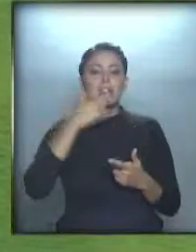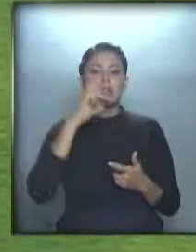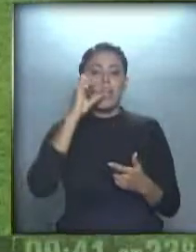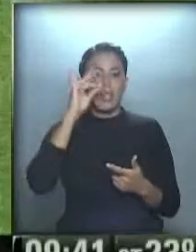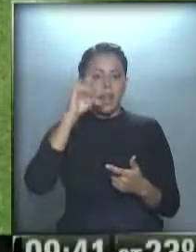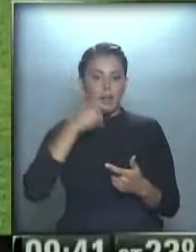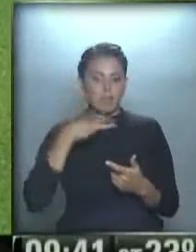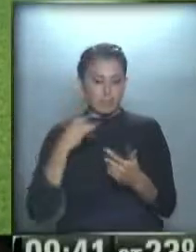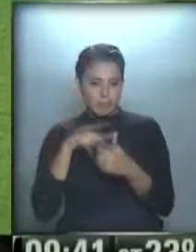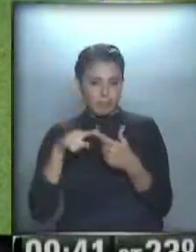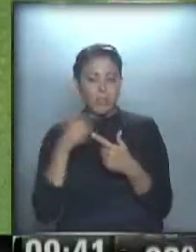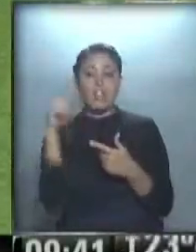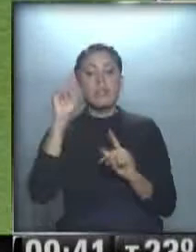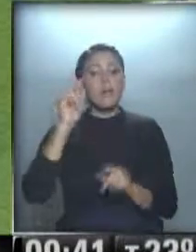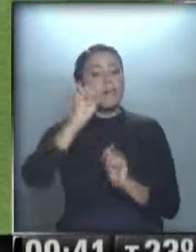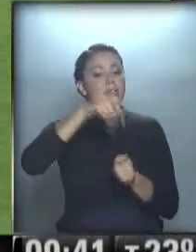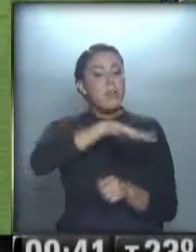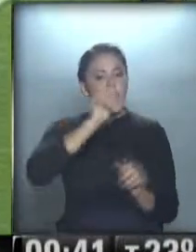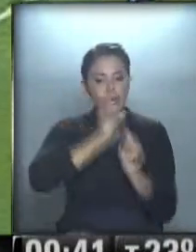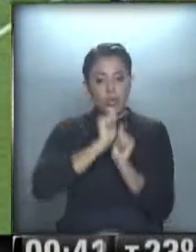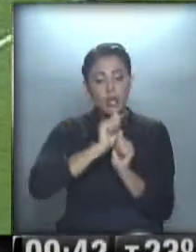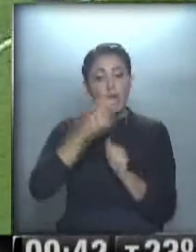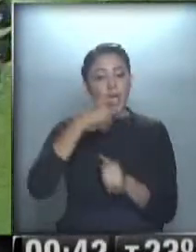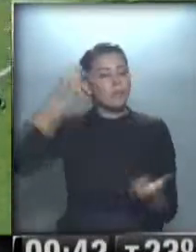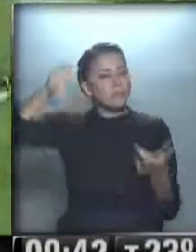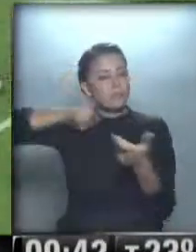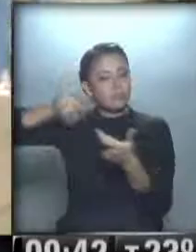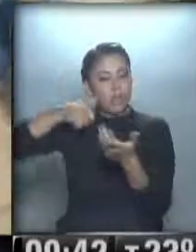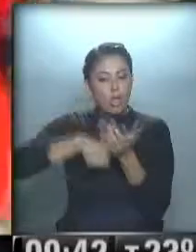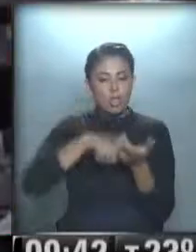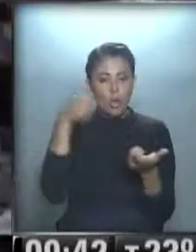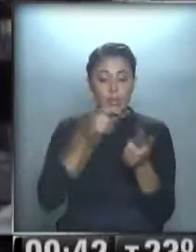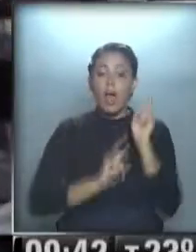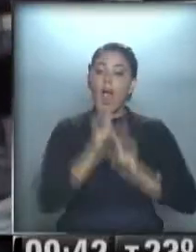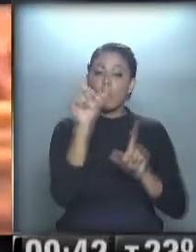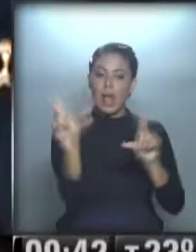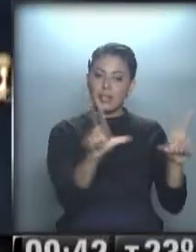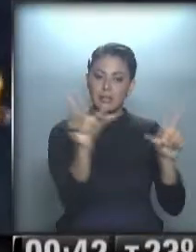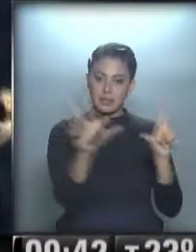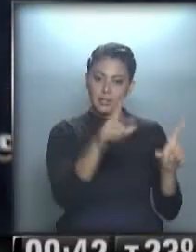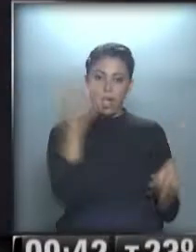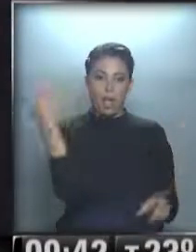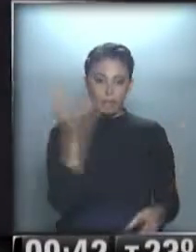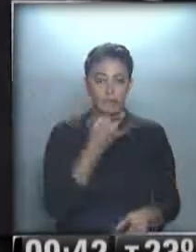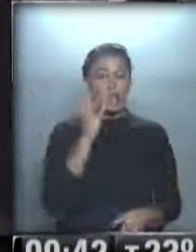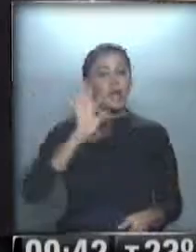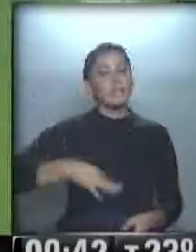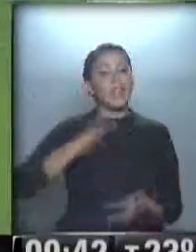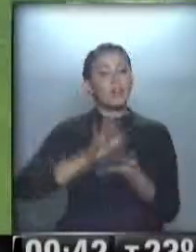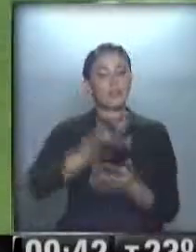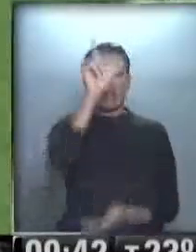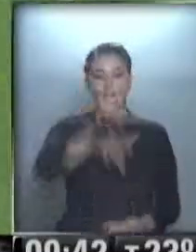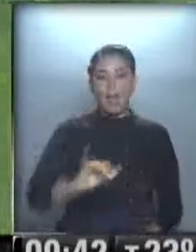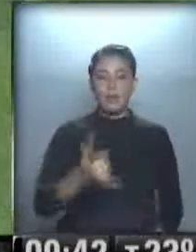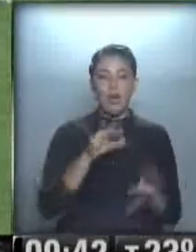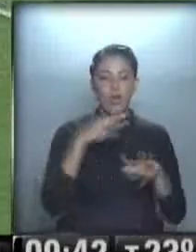Bueno, estuvo visitando Rosario para realizar la producción de un documental con algunas escenas ficcionadas de la vida del astro, del